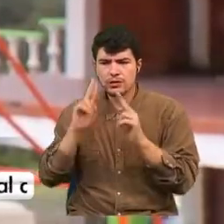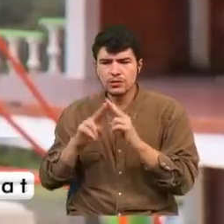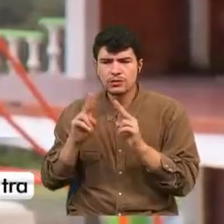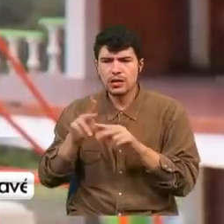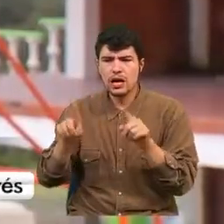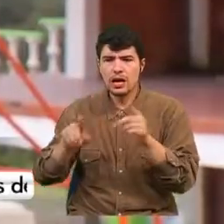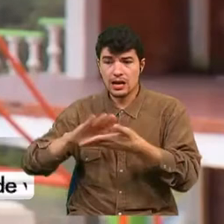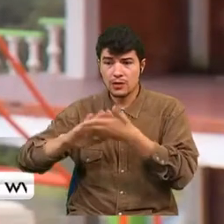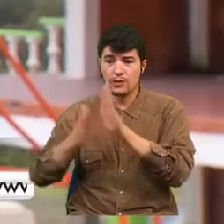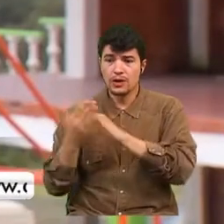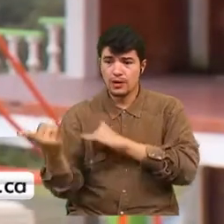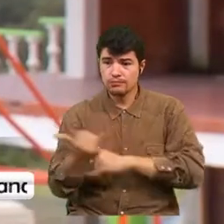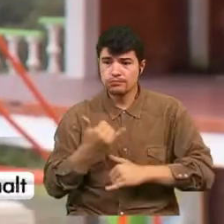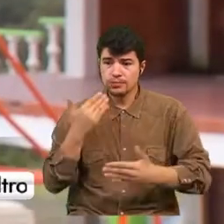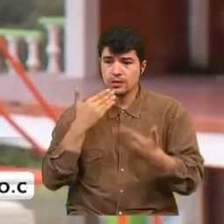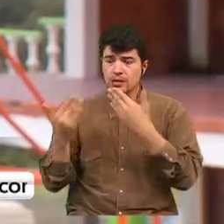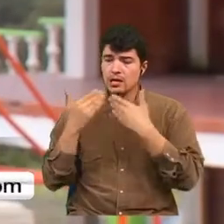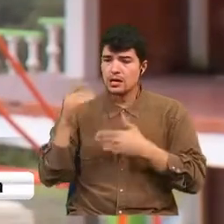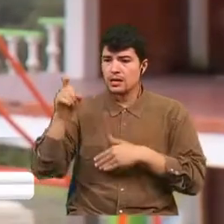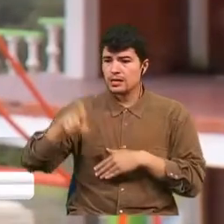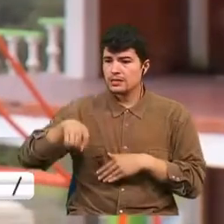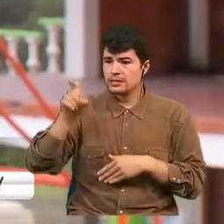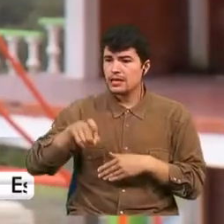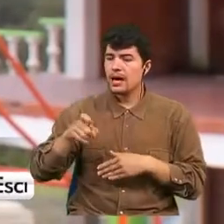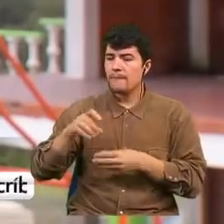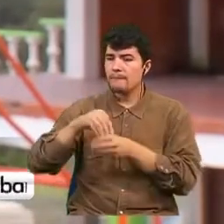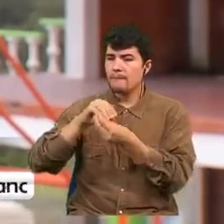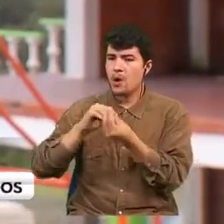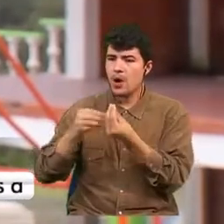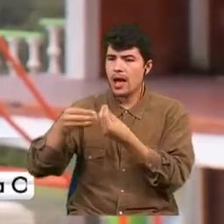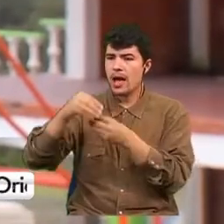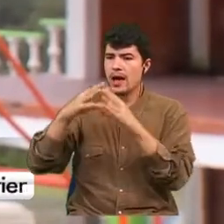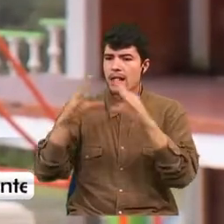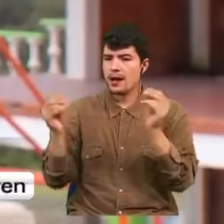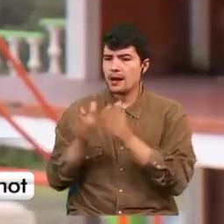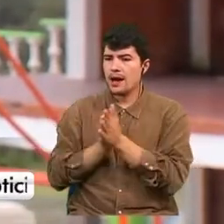los agricultores de mora y cacao. Este fin de semana